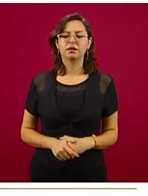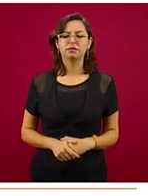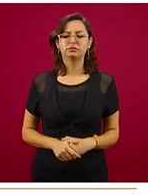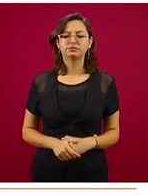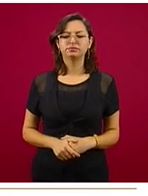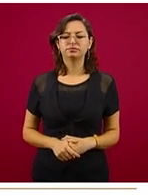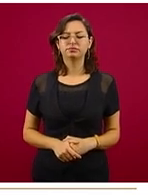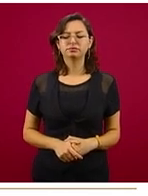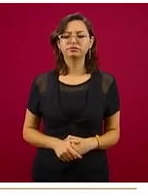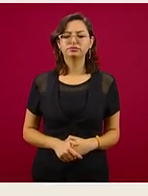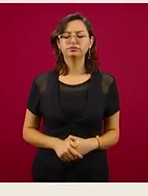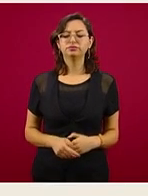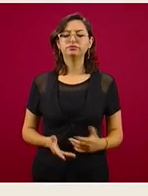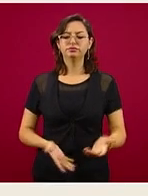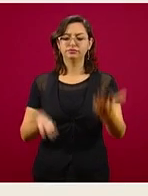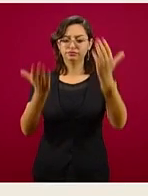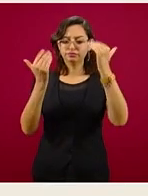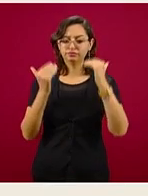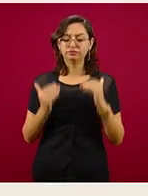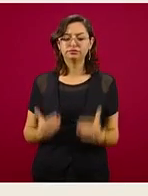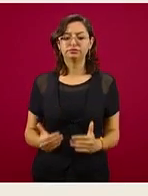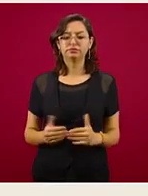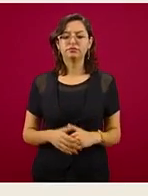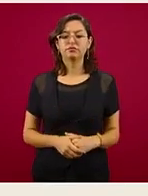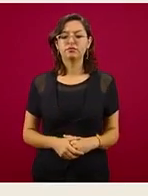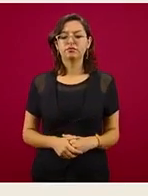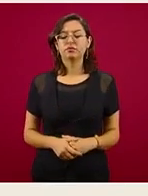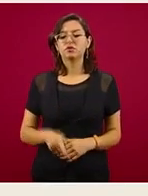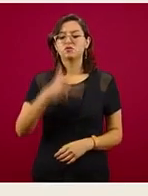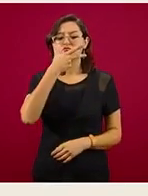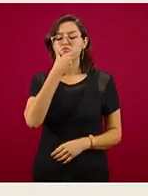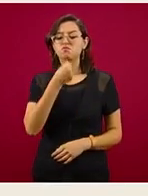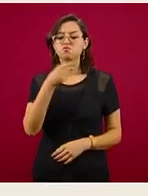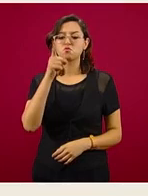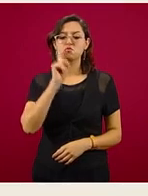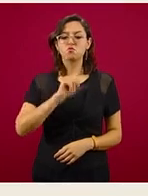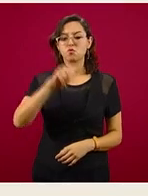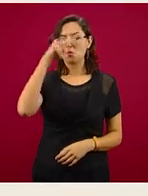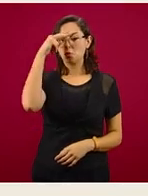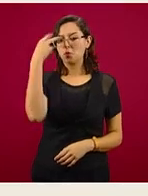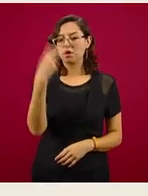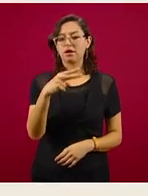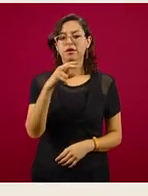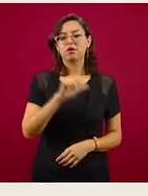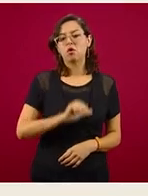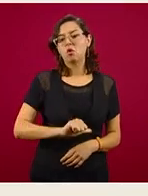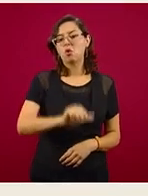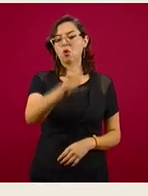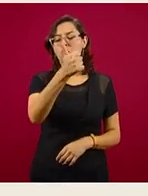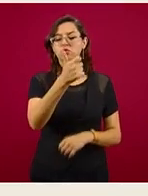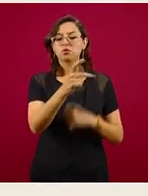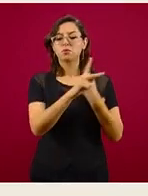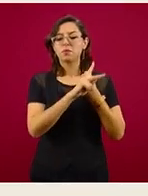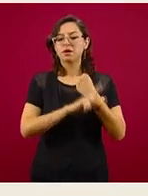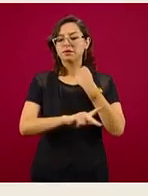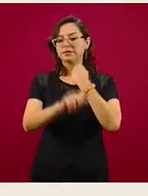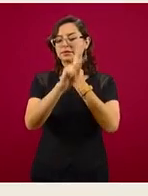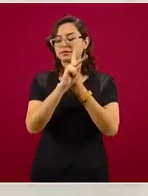de la protección y atención a las mexicanas y mexicanos en el exterior en la pandemia.